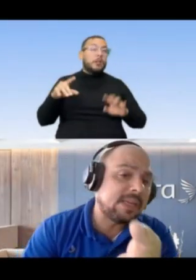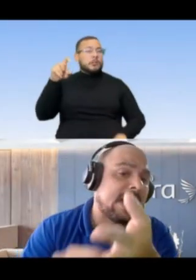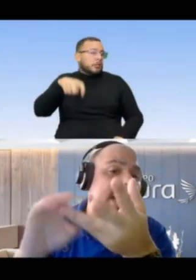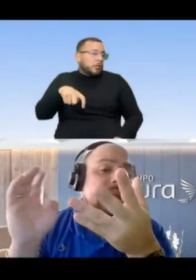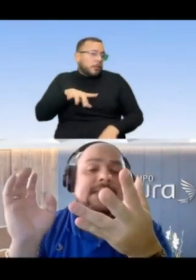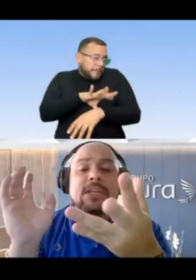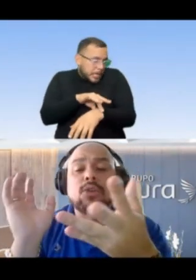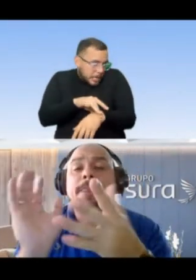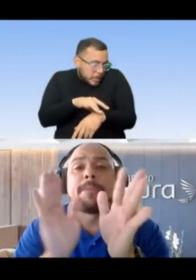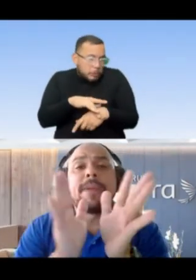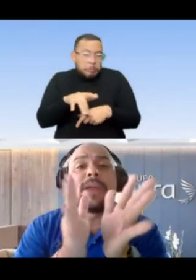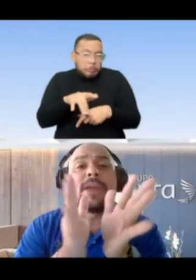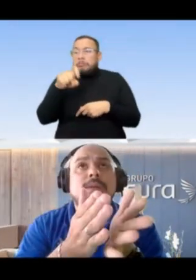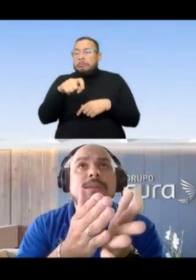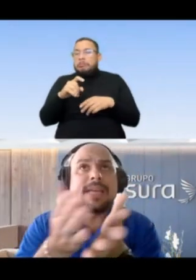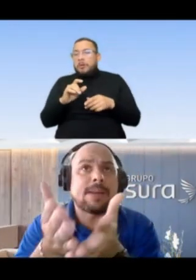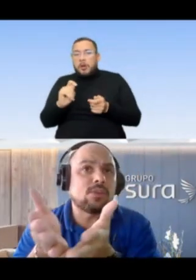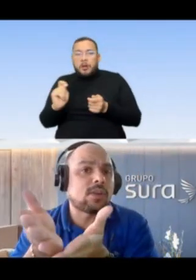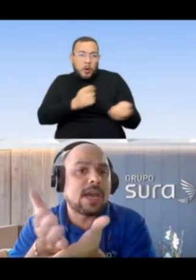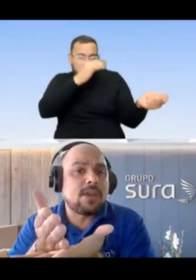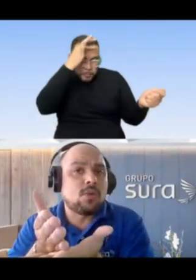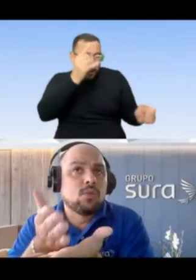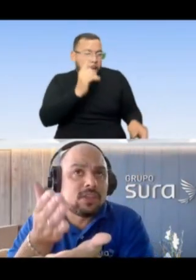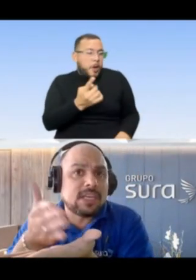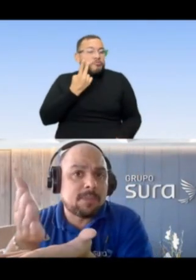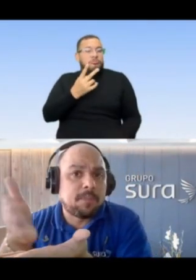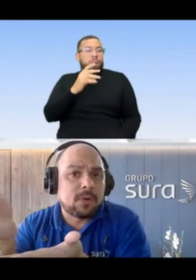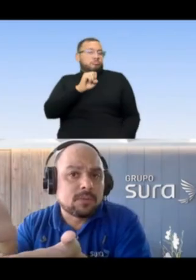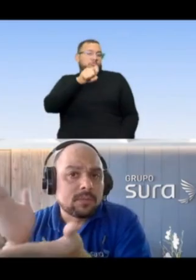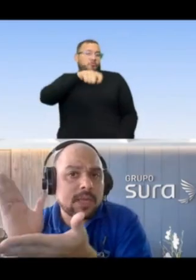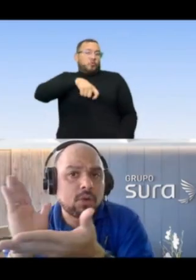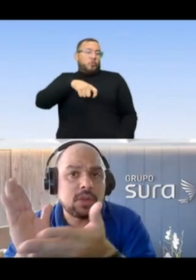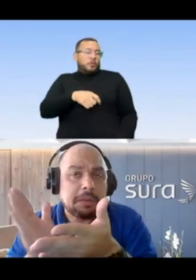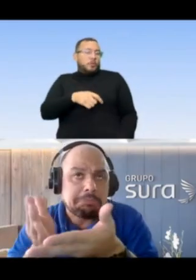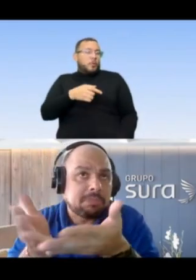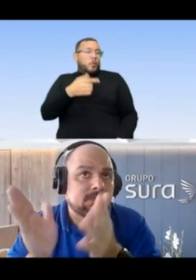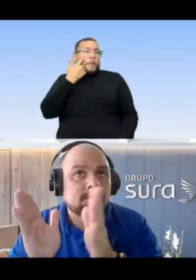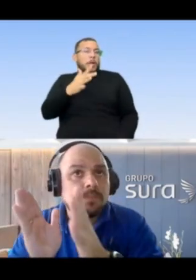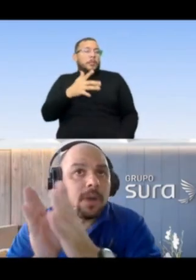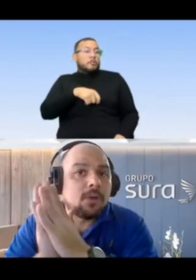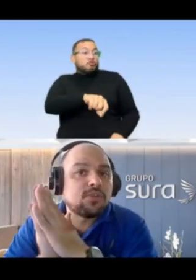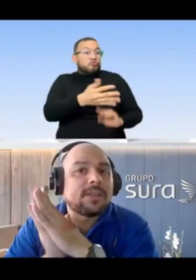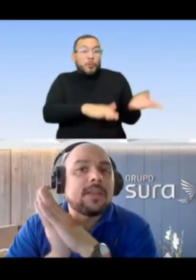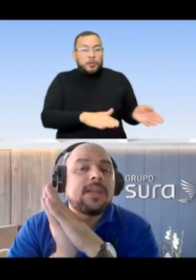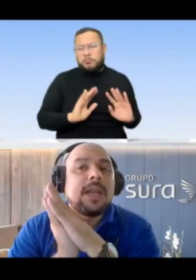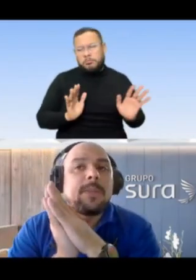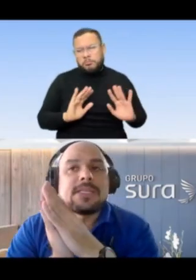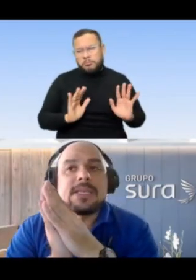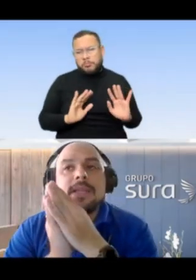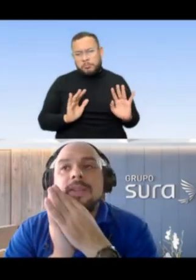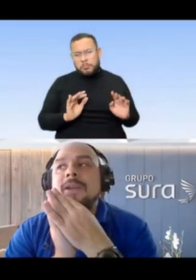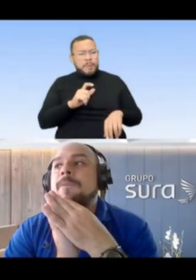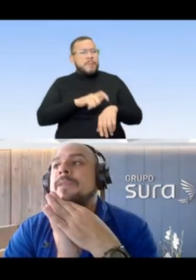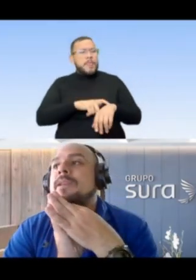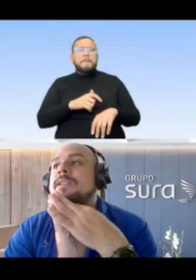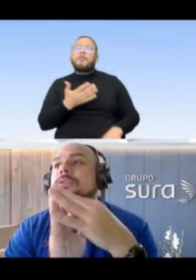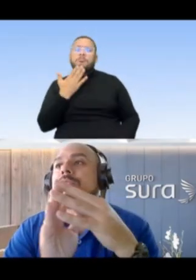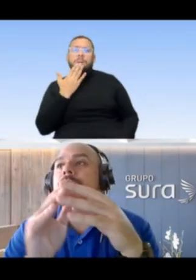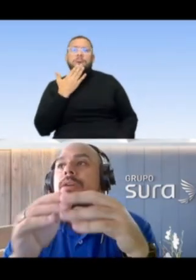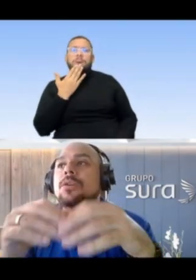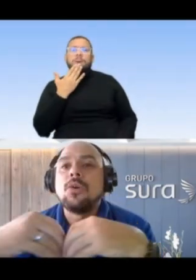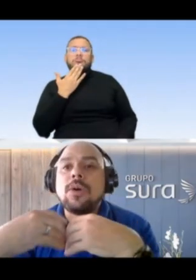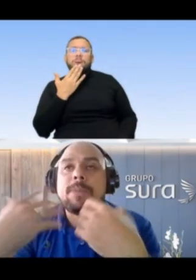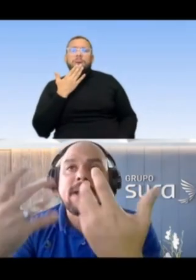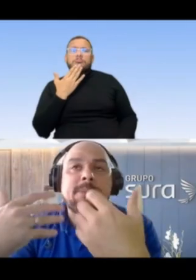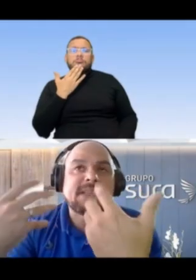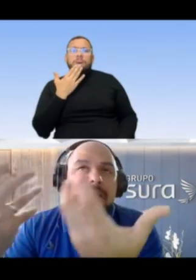un hospital, ¿cierto? Pero digamos lo que hay un tiempo en donde puedo yo atender al paciente,